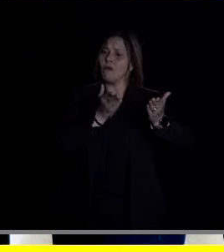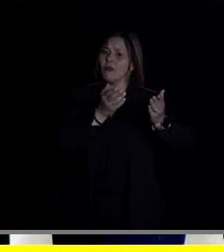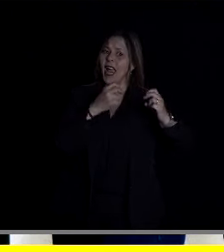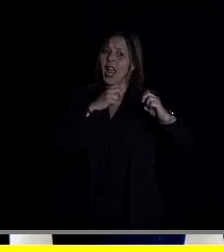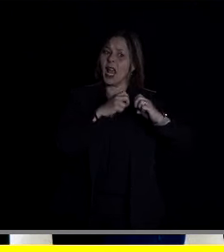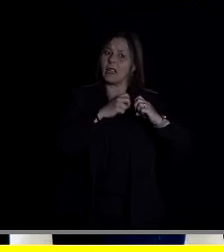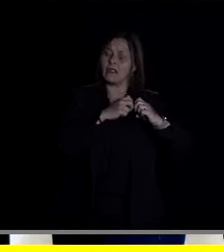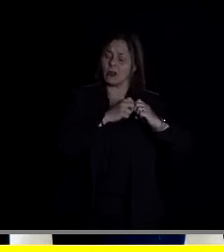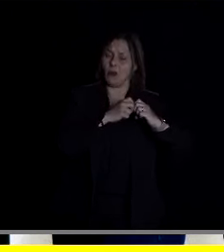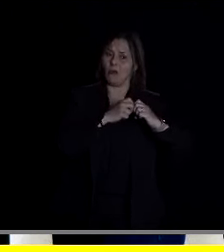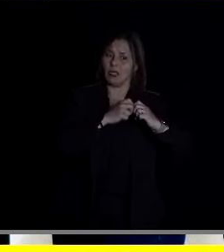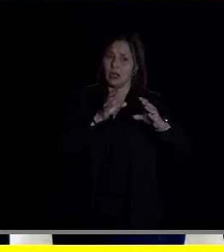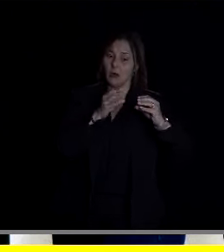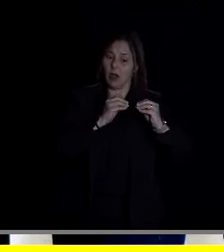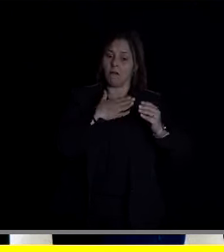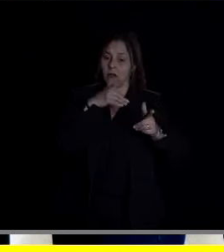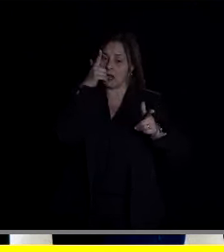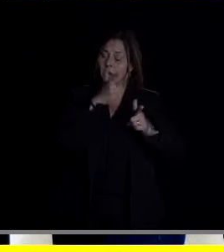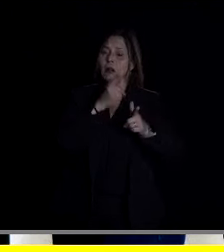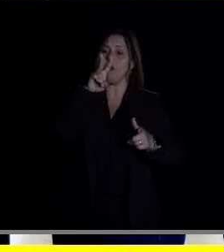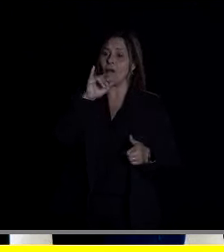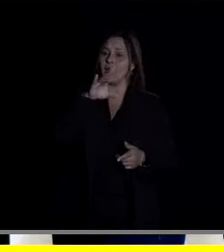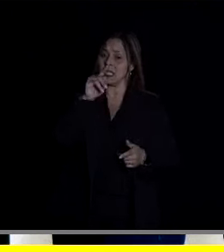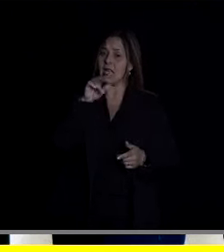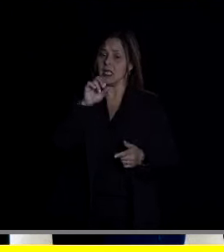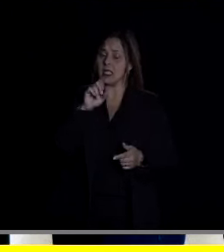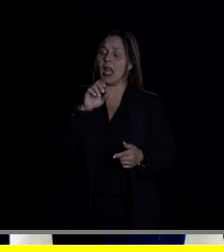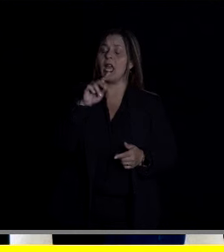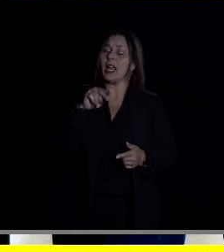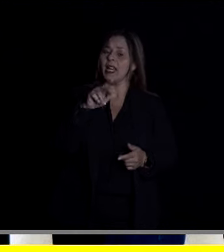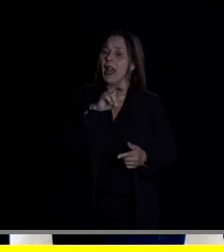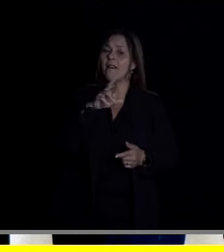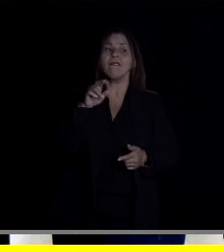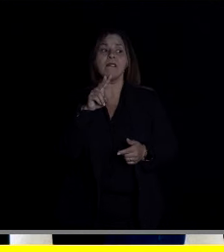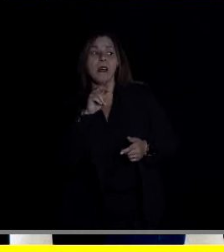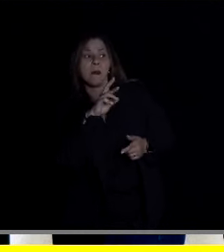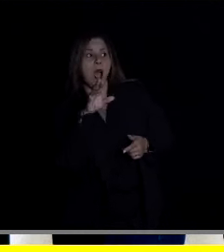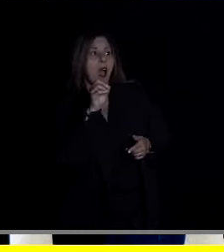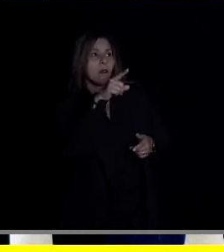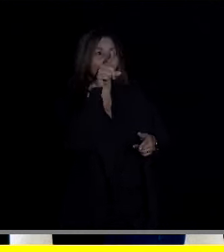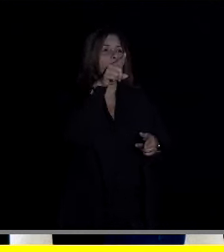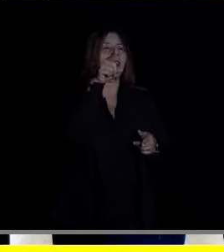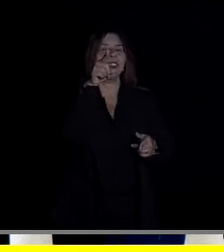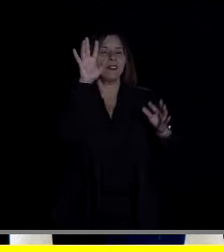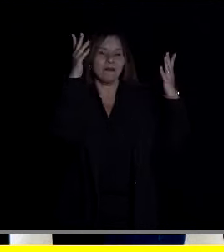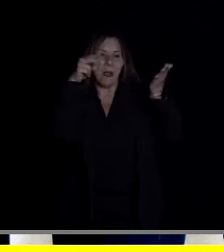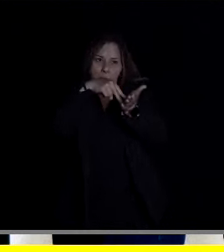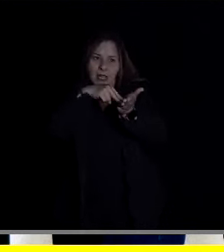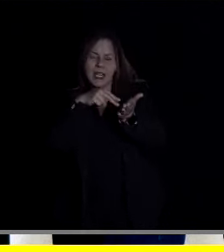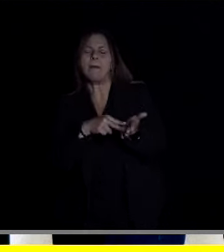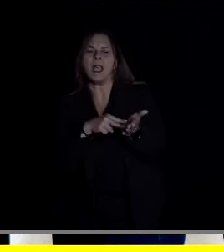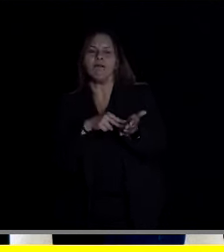quiero reconocer por ahí a mi hermano Vicente Navarro. Vicente, ponte de pie, démosle un aplauso a Vicente. Está por ahí en una esquinita,